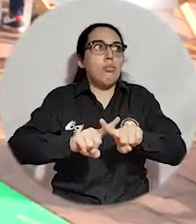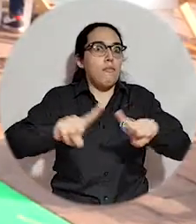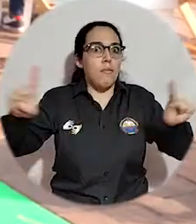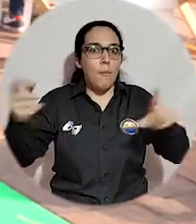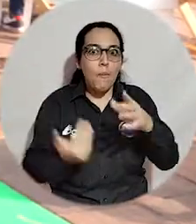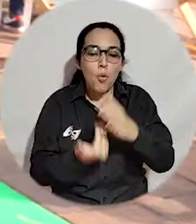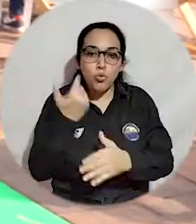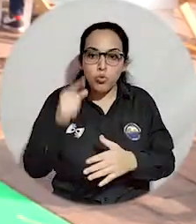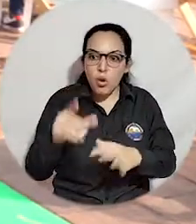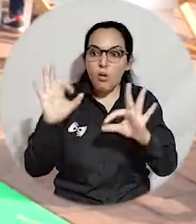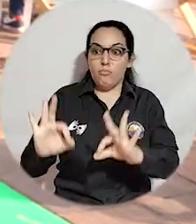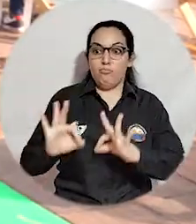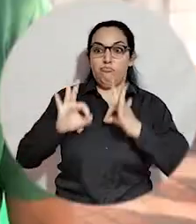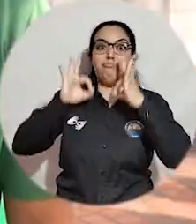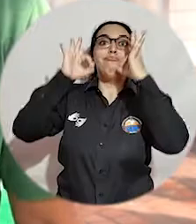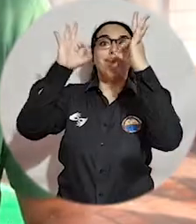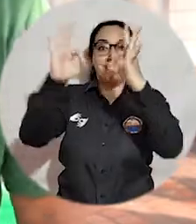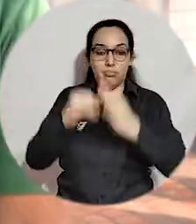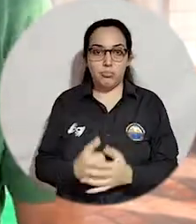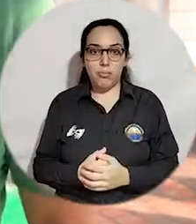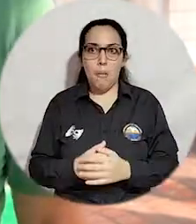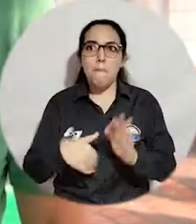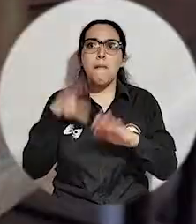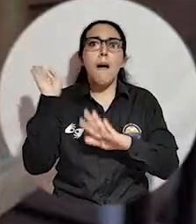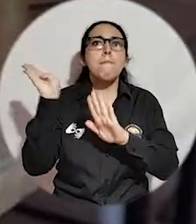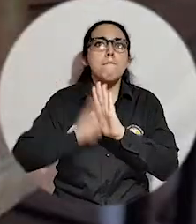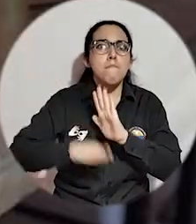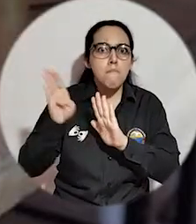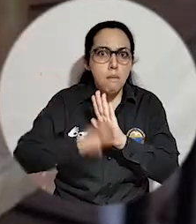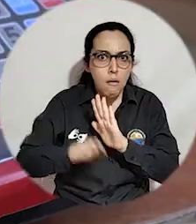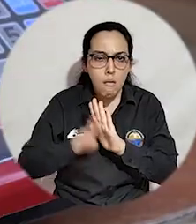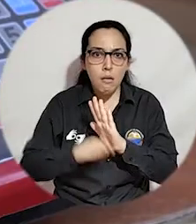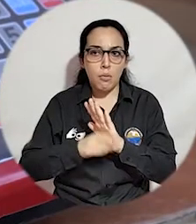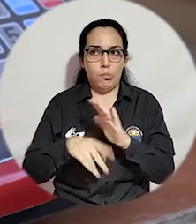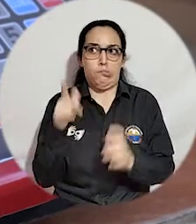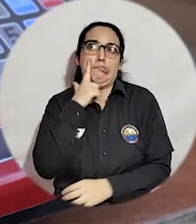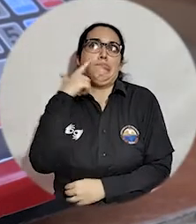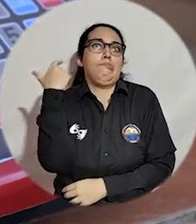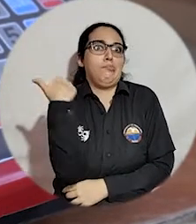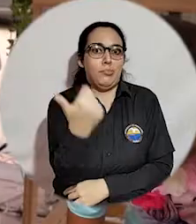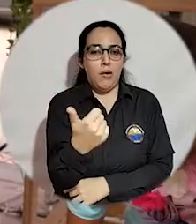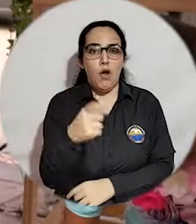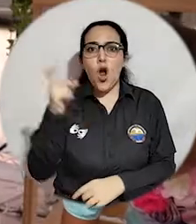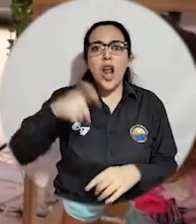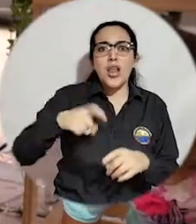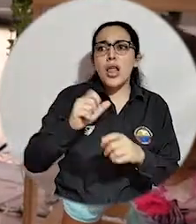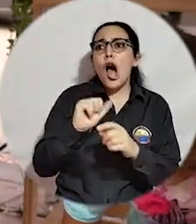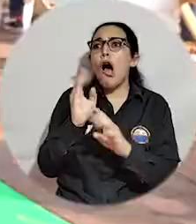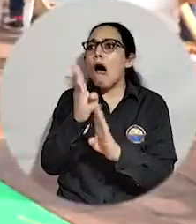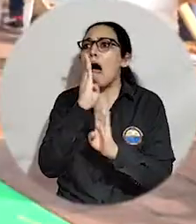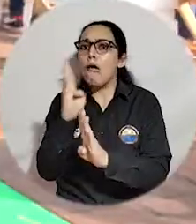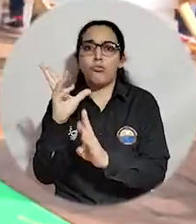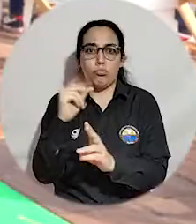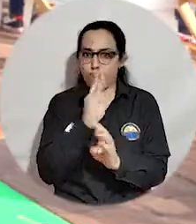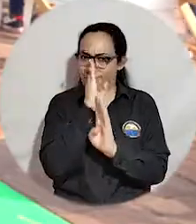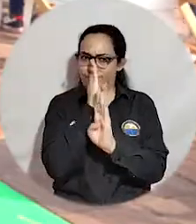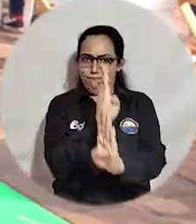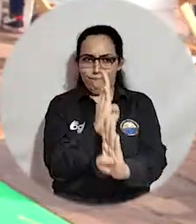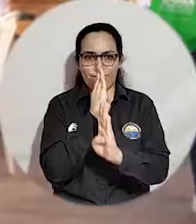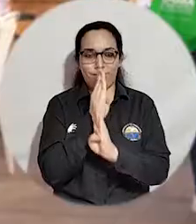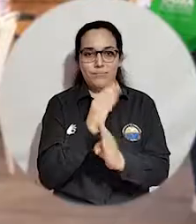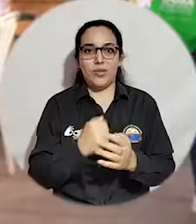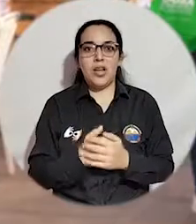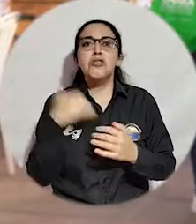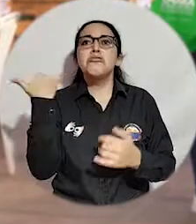bastante. Hay buena diferencia en los productos y productos de buena calidad. Económicamente, una berraquera, sin intermediarios, que es lo